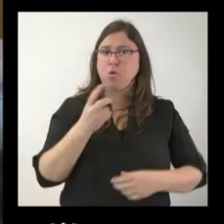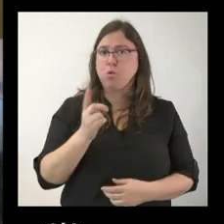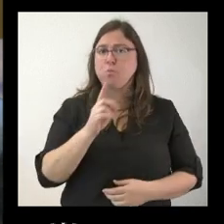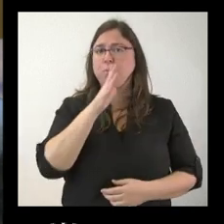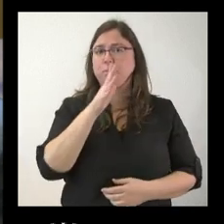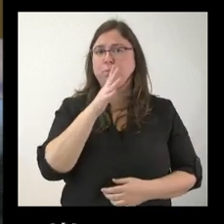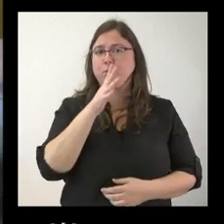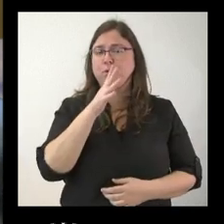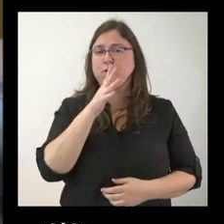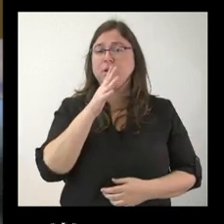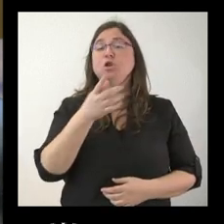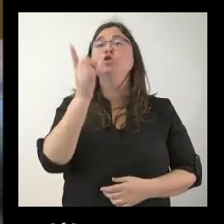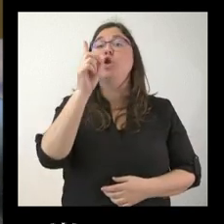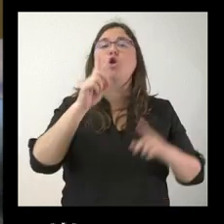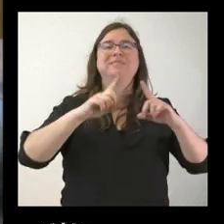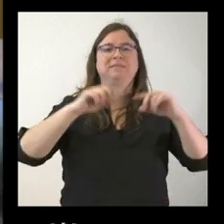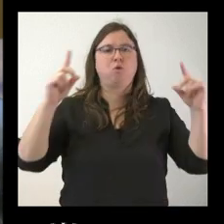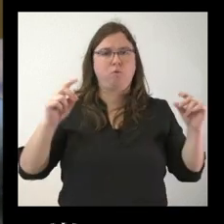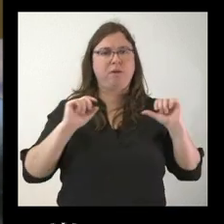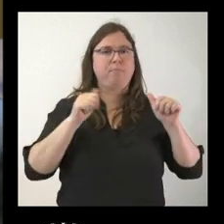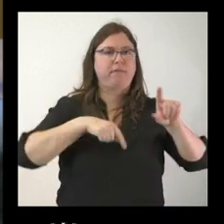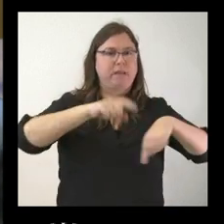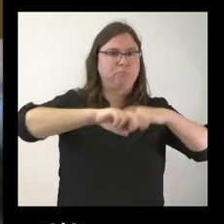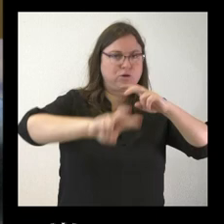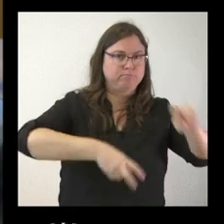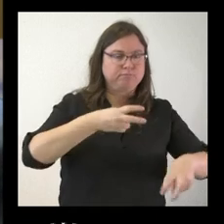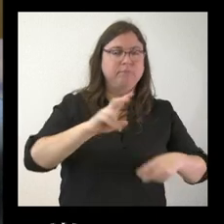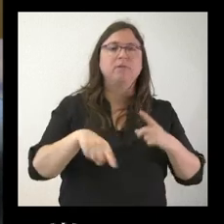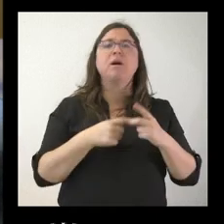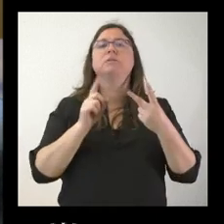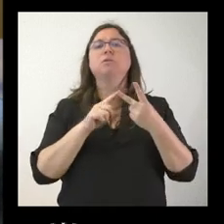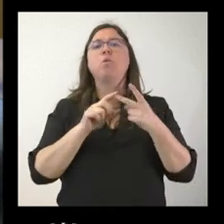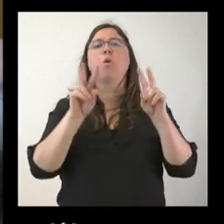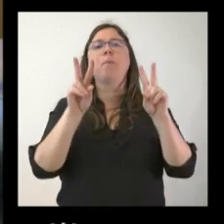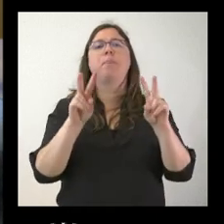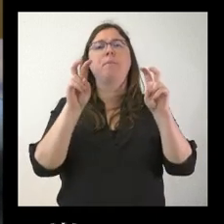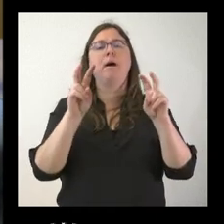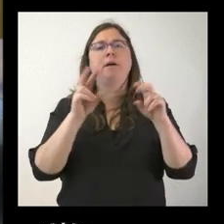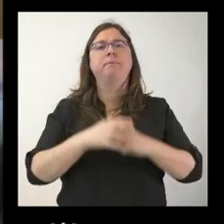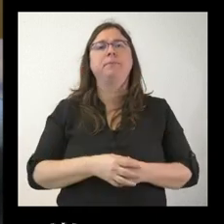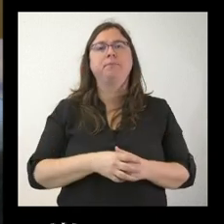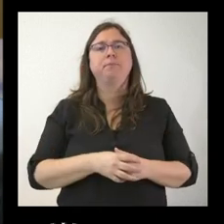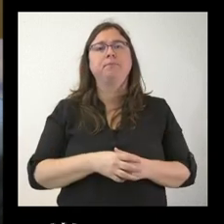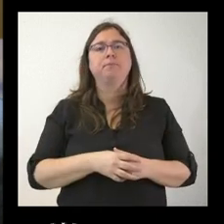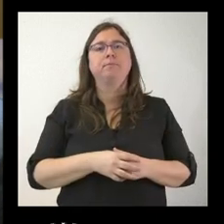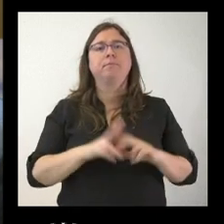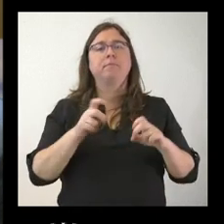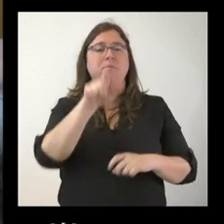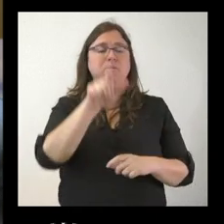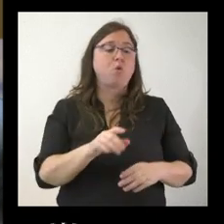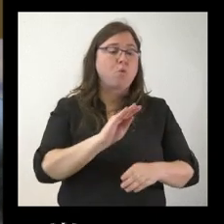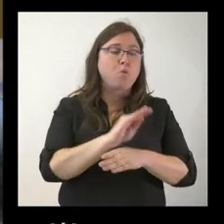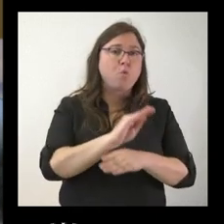nada más que en Segovia eso por un lado y luego el tema de los de los que cuidan a